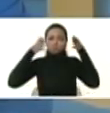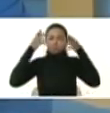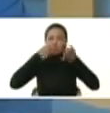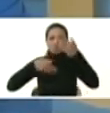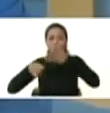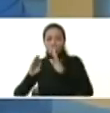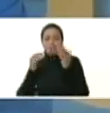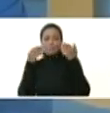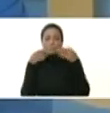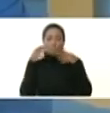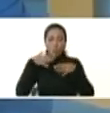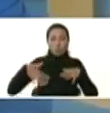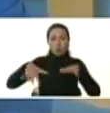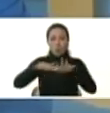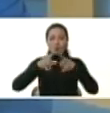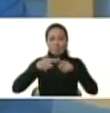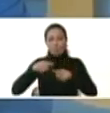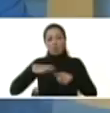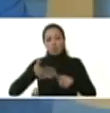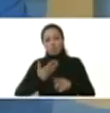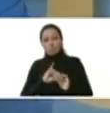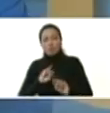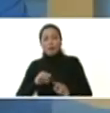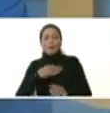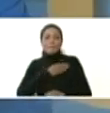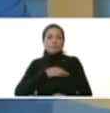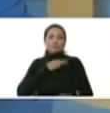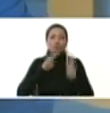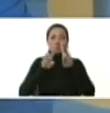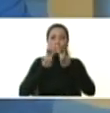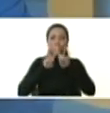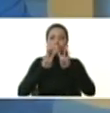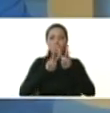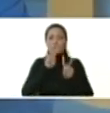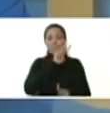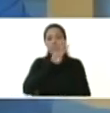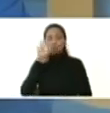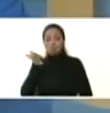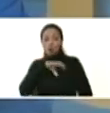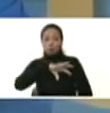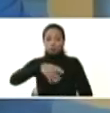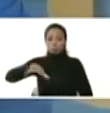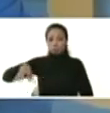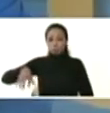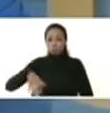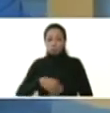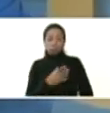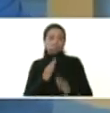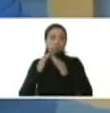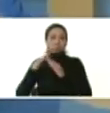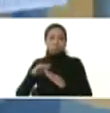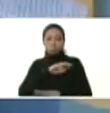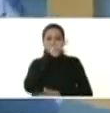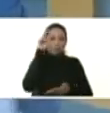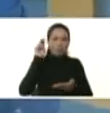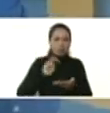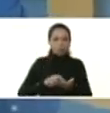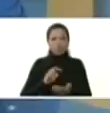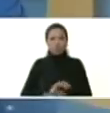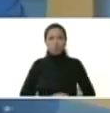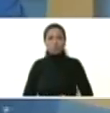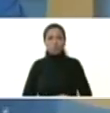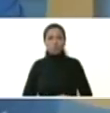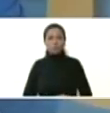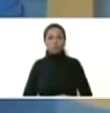constructores populares de la Gran Misión Vivienda Venezuela en las 24 direcciones ministeriales para hábitat y vivienda a nivel nacional.